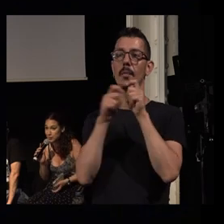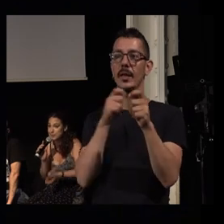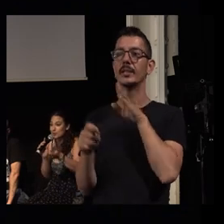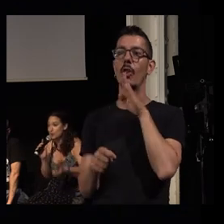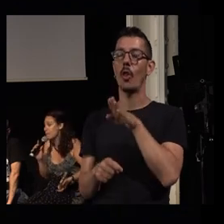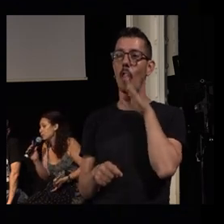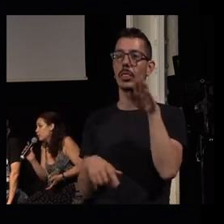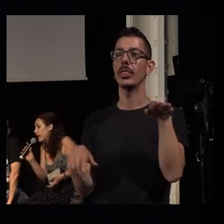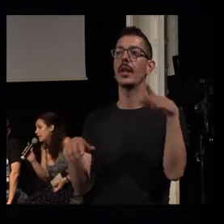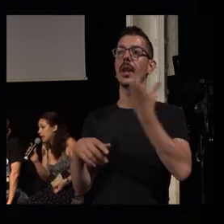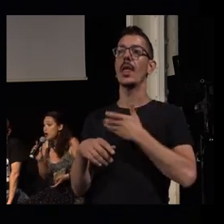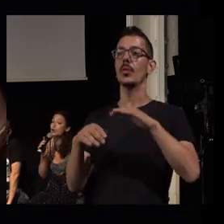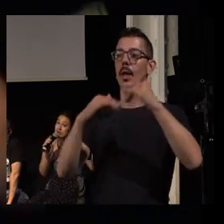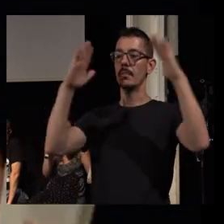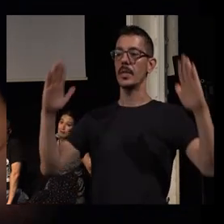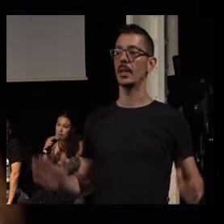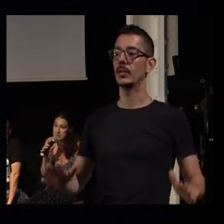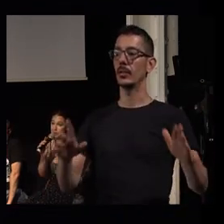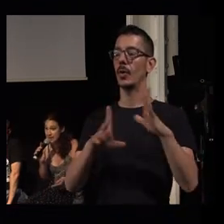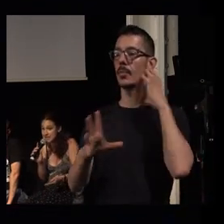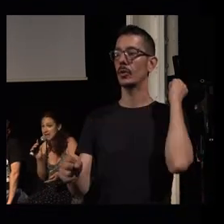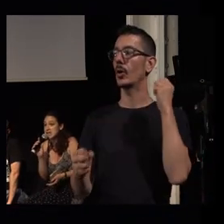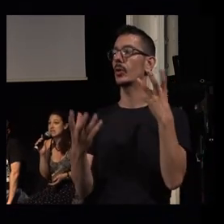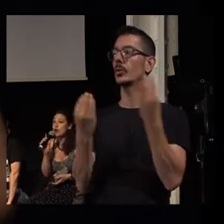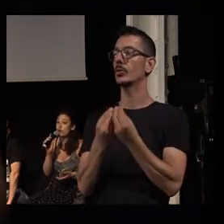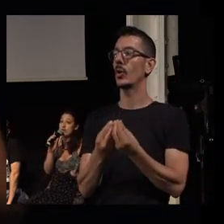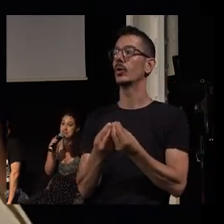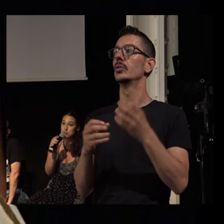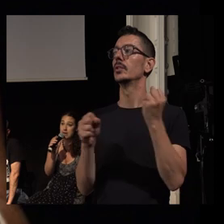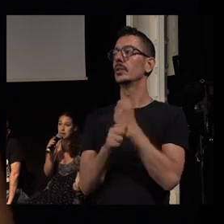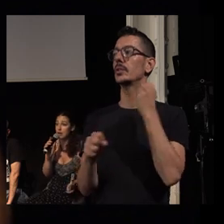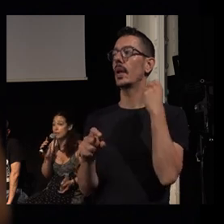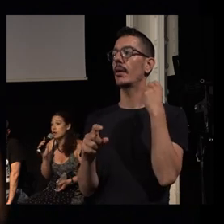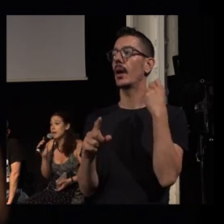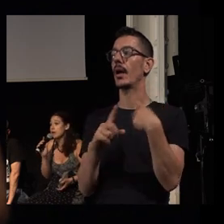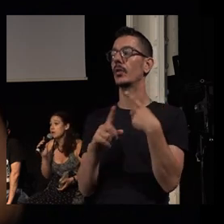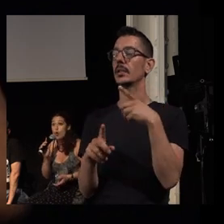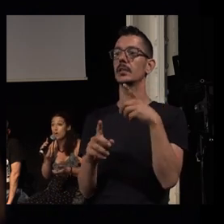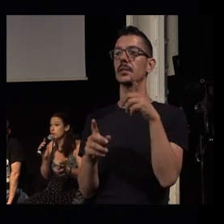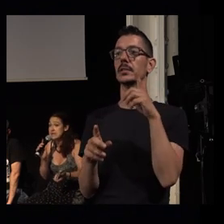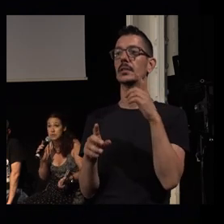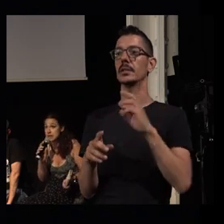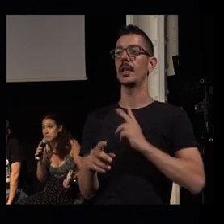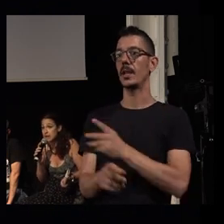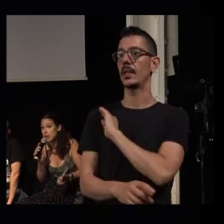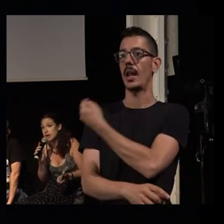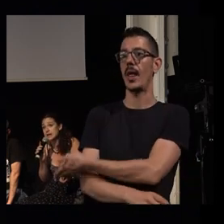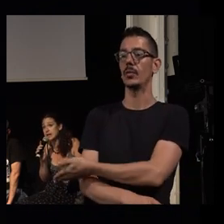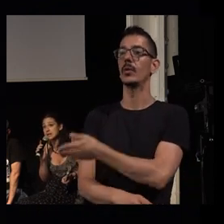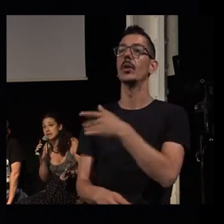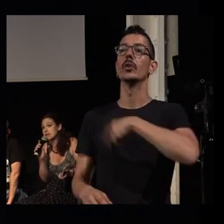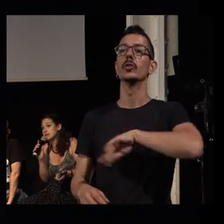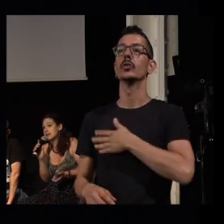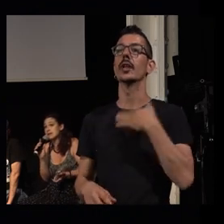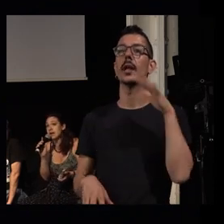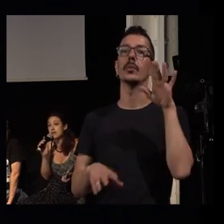en el ayuntamiento, toda protocolaria con trabajadoras sexuales trans con quienes hemos elaborado el programa. Cuando quisimos identificar cuáles eran